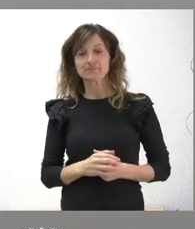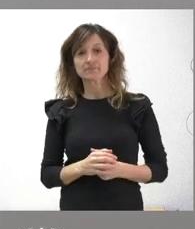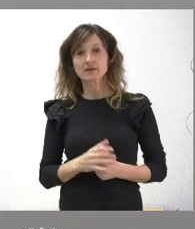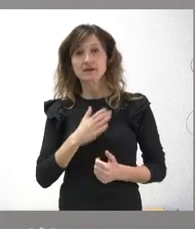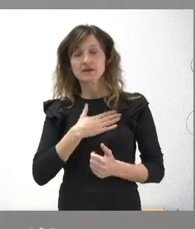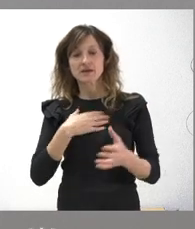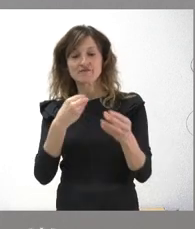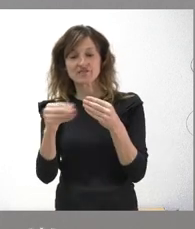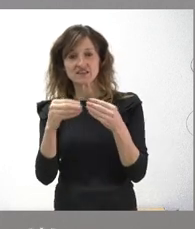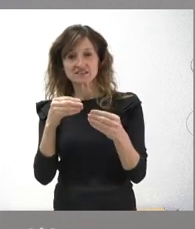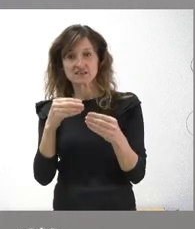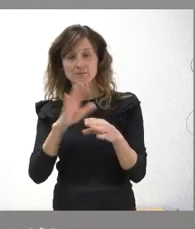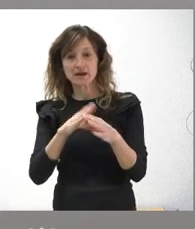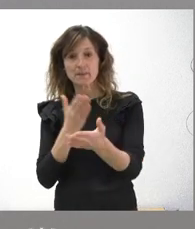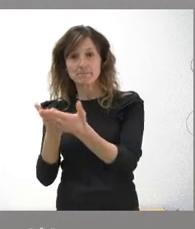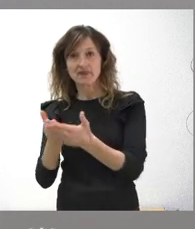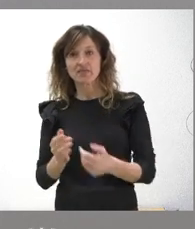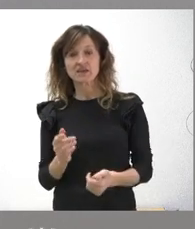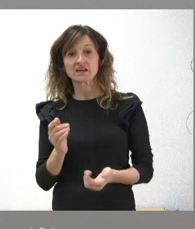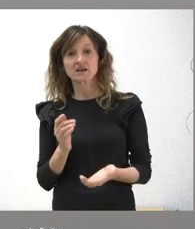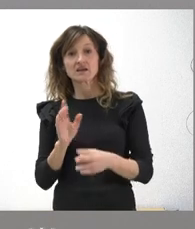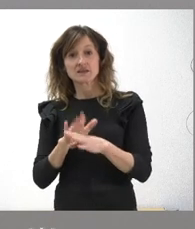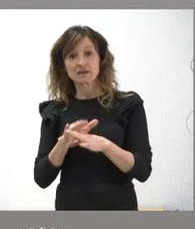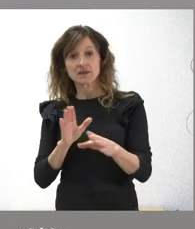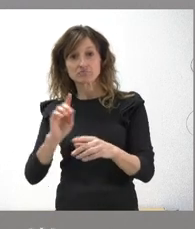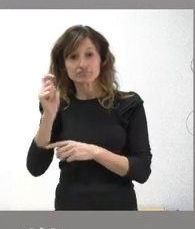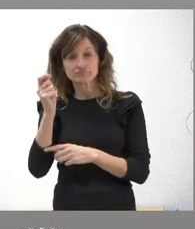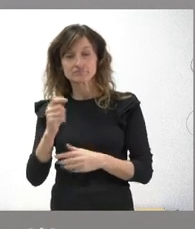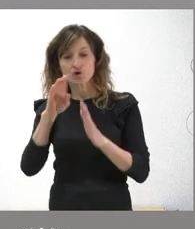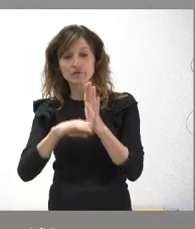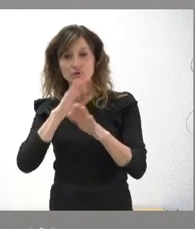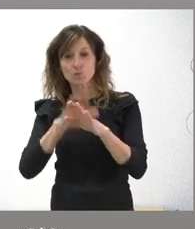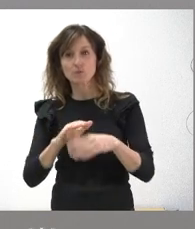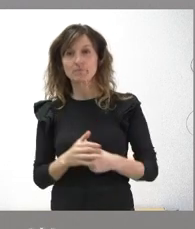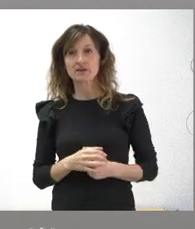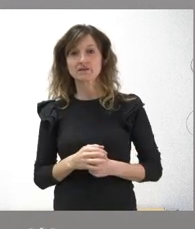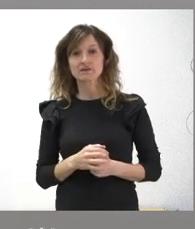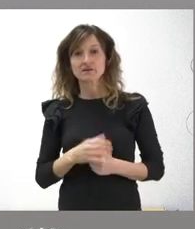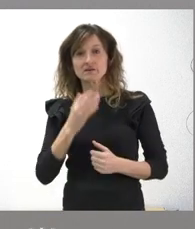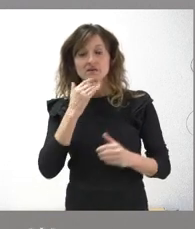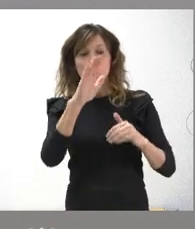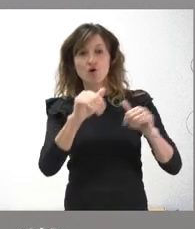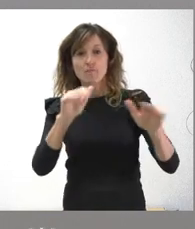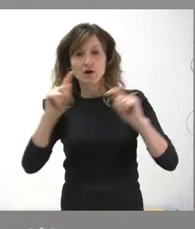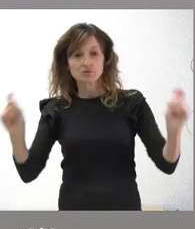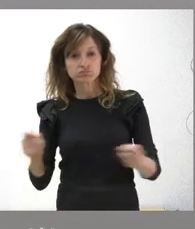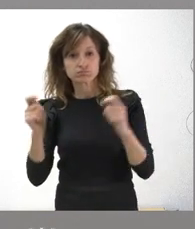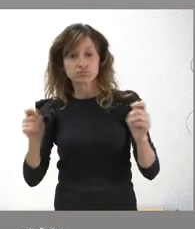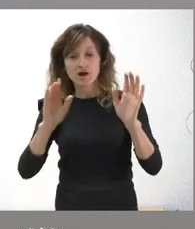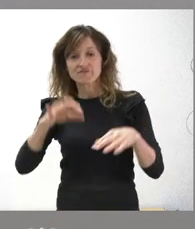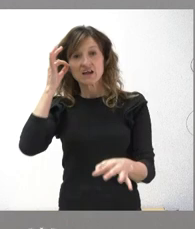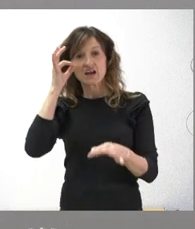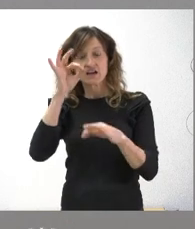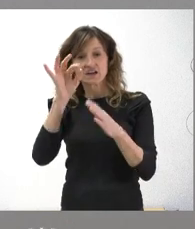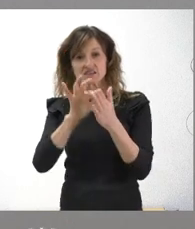flexibilice el mecanismo para que lo puedan pedir lo puedan solicitar y puedan luego cumplir las condiciones de nada sirve que hagamos una convocatoria si luego los requisitos y las